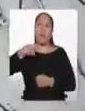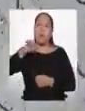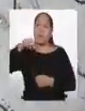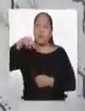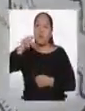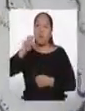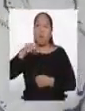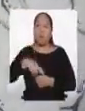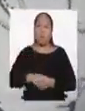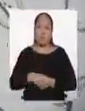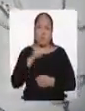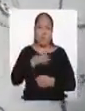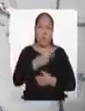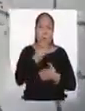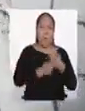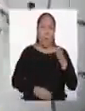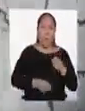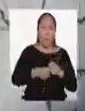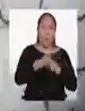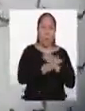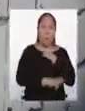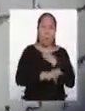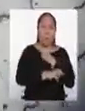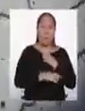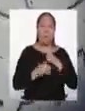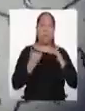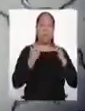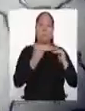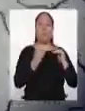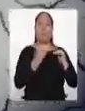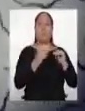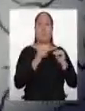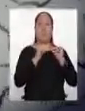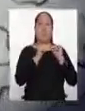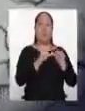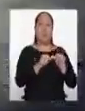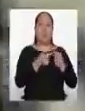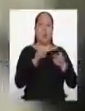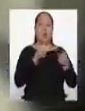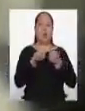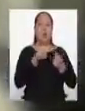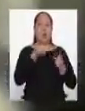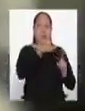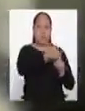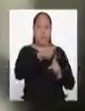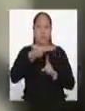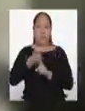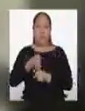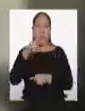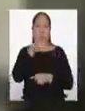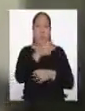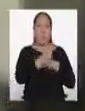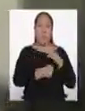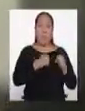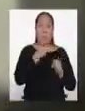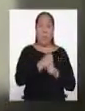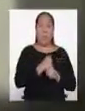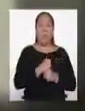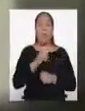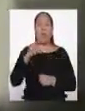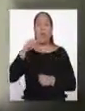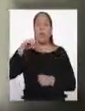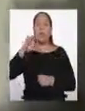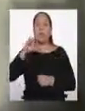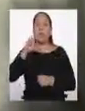tanto, ambos países mantendrían el statu quo de sus posesiones territoriales. En ese año, la